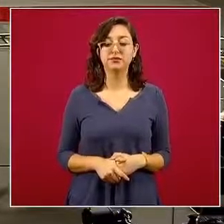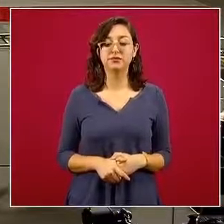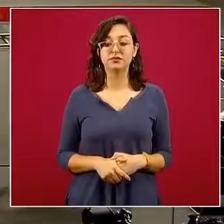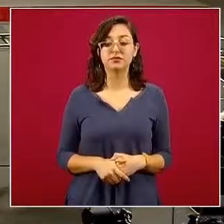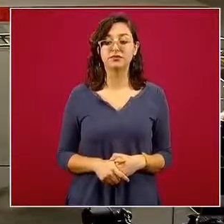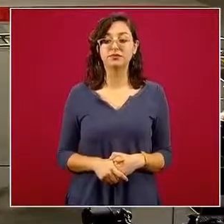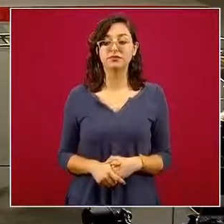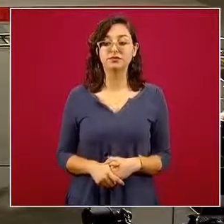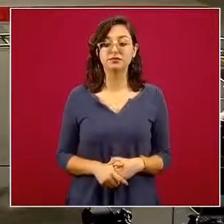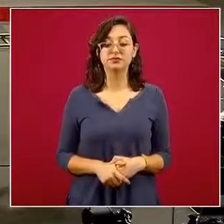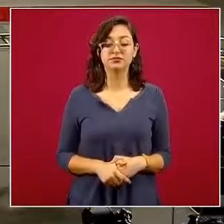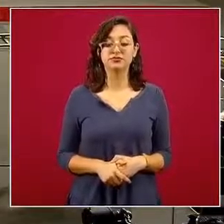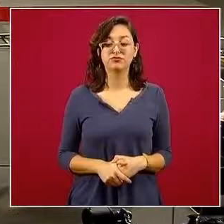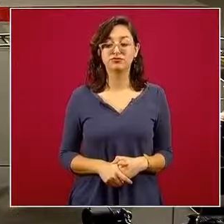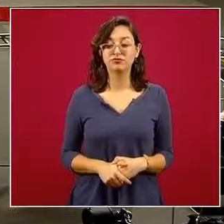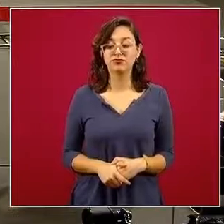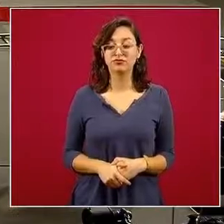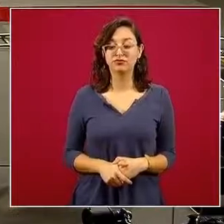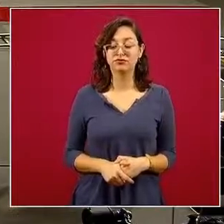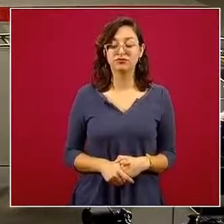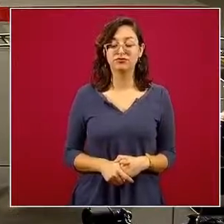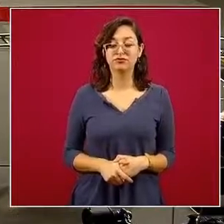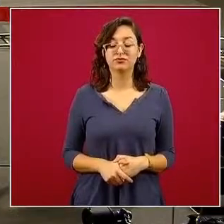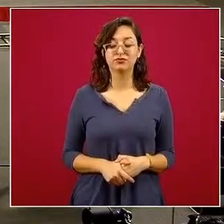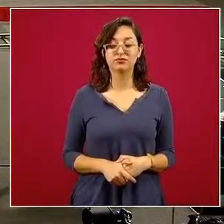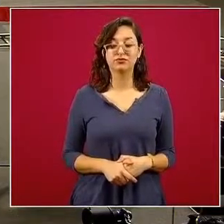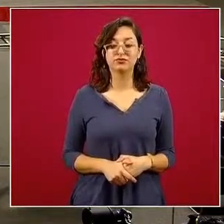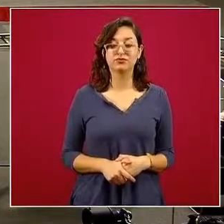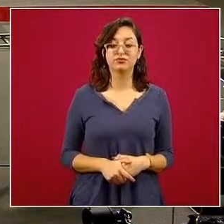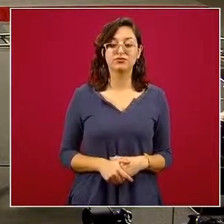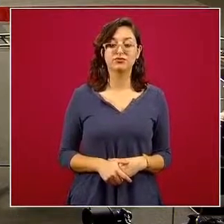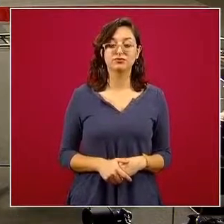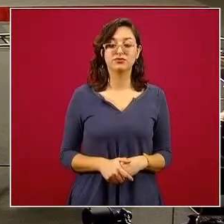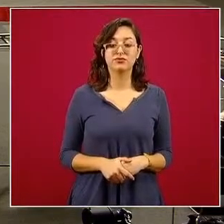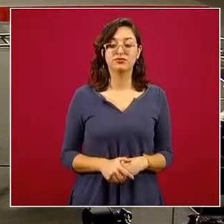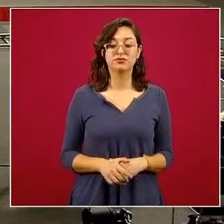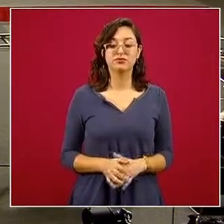Sí. Buenas noches, doctor.